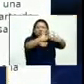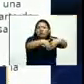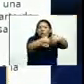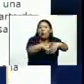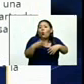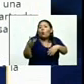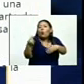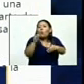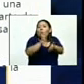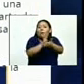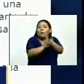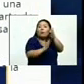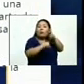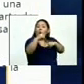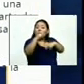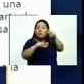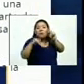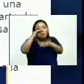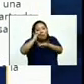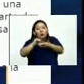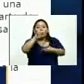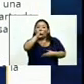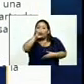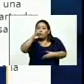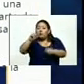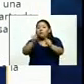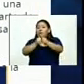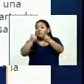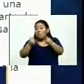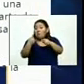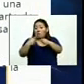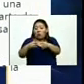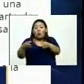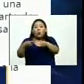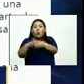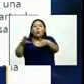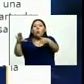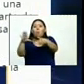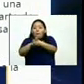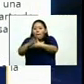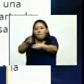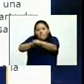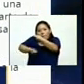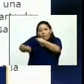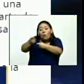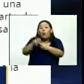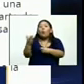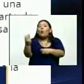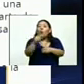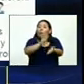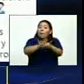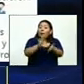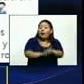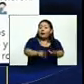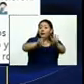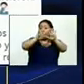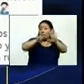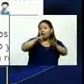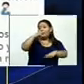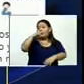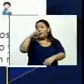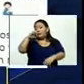costaría menos de 200 millones de dólares, pero el FMLN la renegoció por 700 millones.